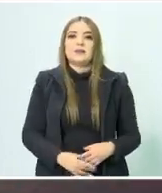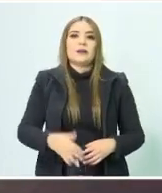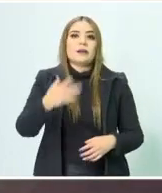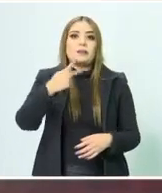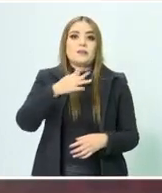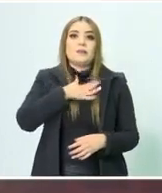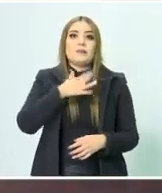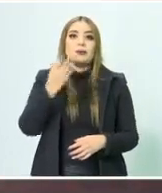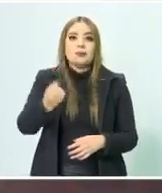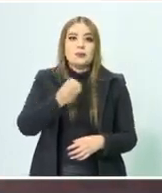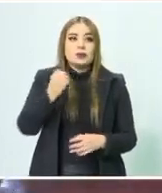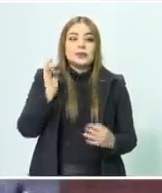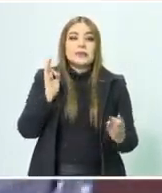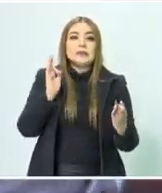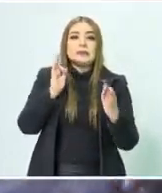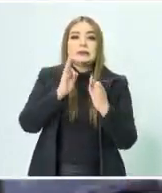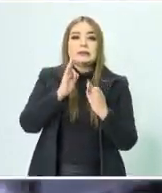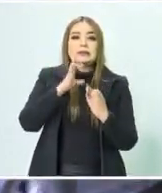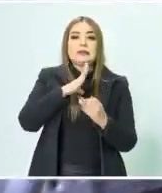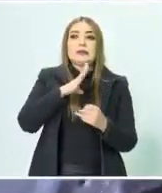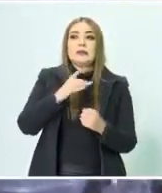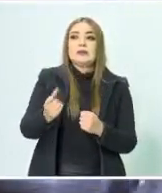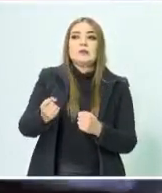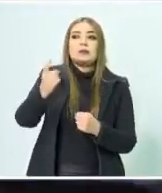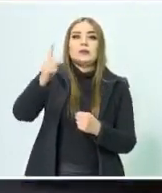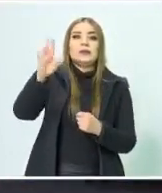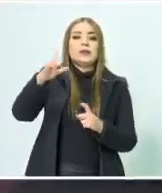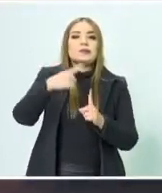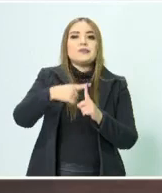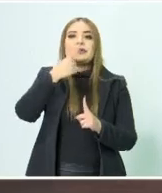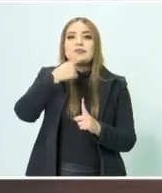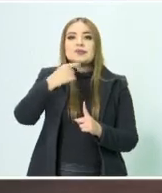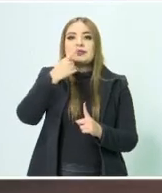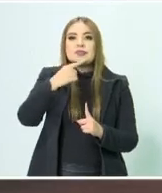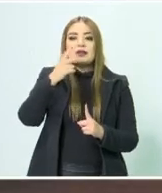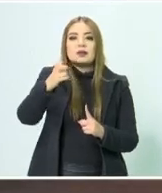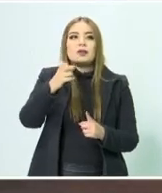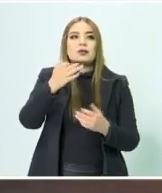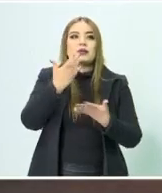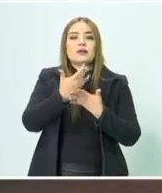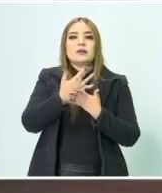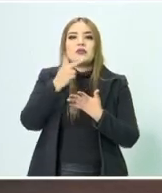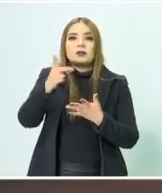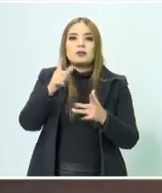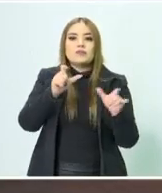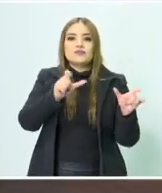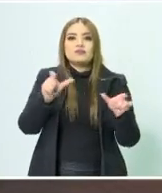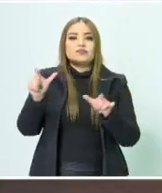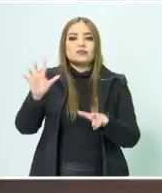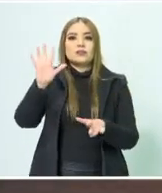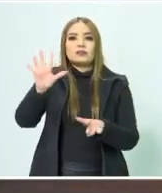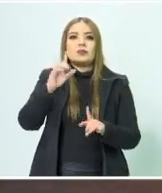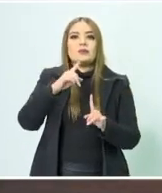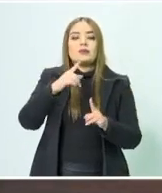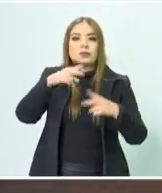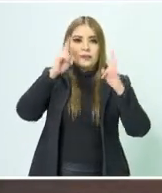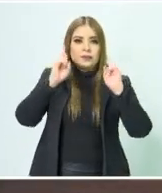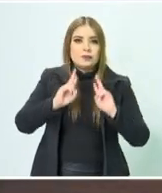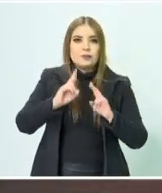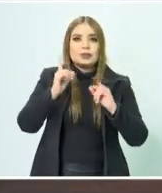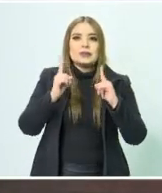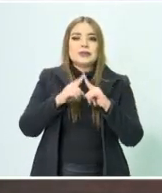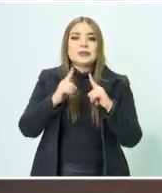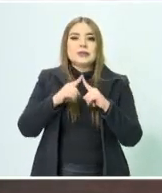a escasos metros, se encontraba una paramédico de Cruz Roja Mexicana que está de guardia en la iglesia de Guadalupe. La técnica en urgencias